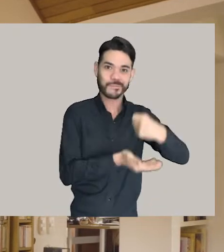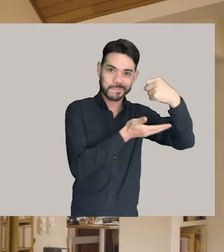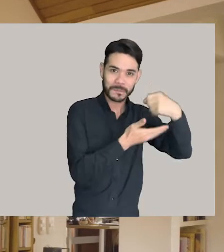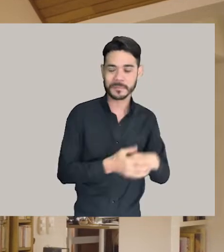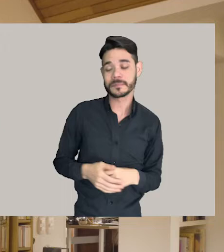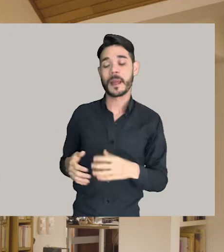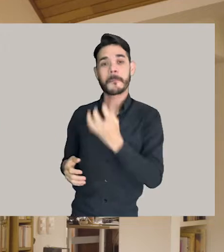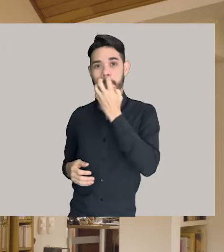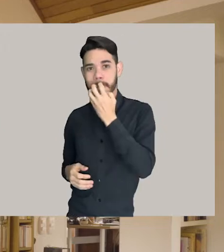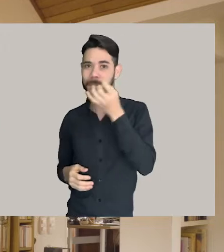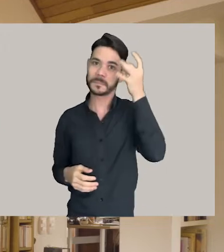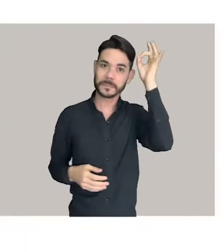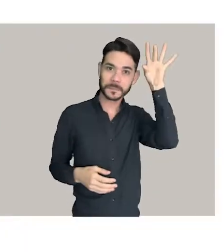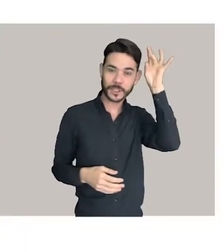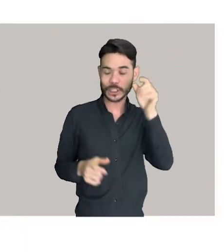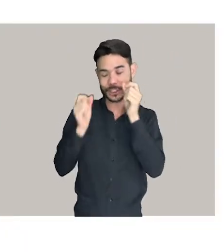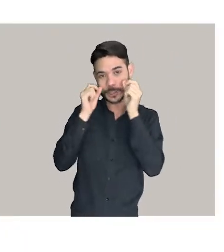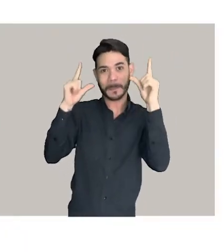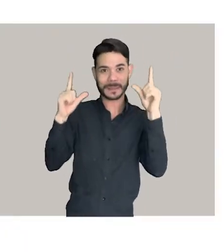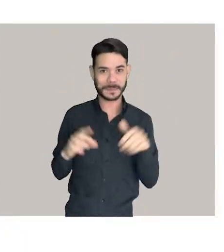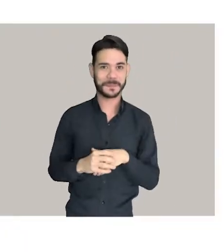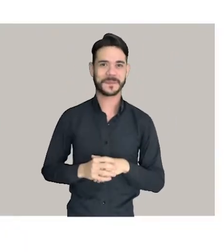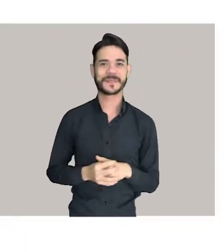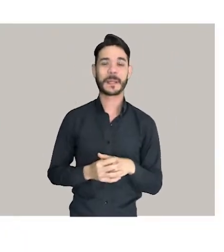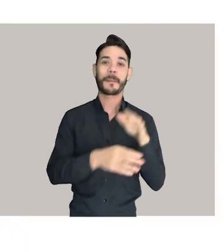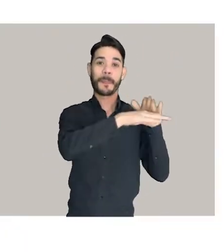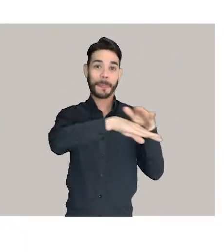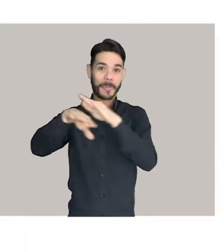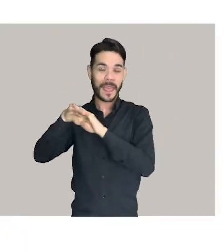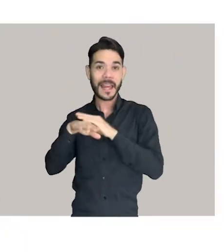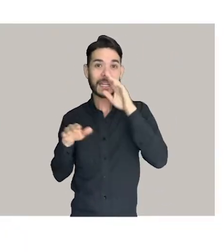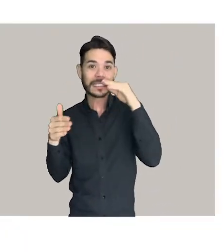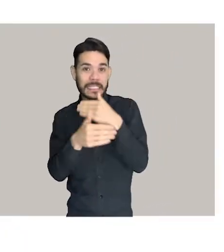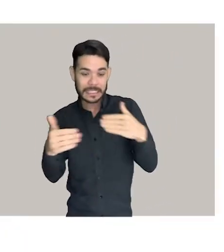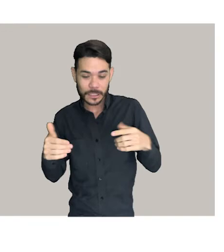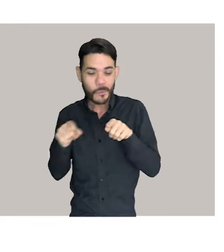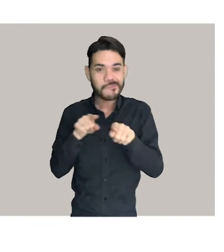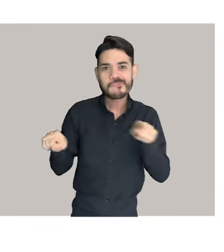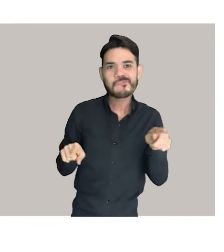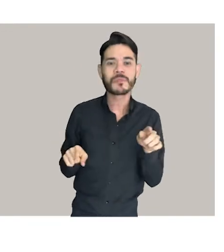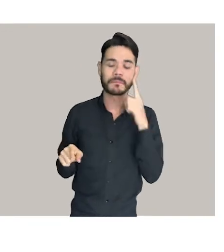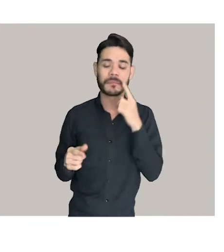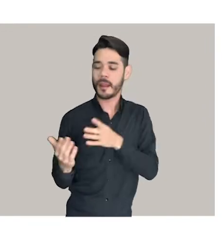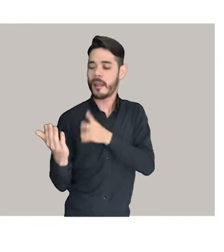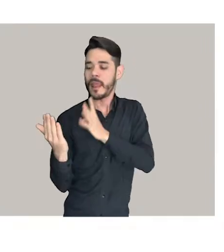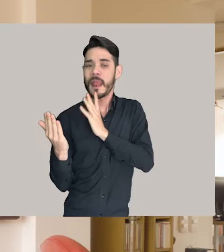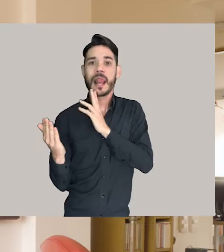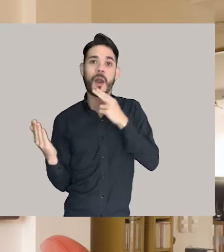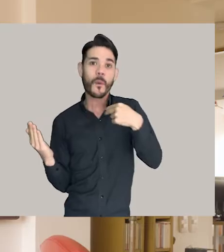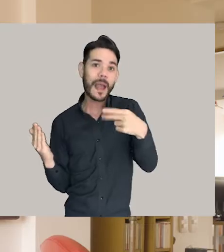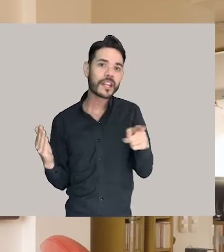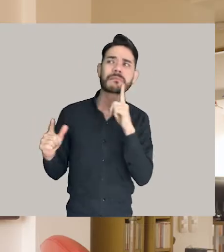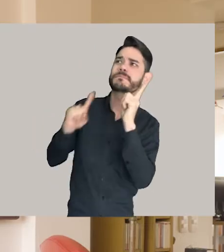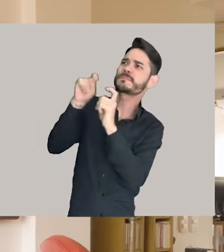Amamelis, Miosotis y El Señor Sorpresa. Los niños siempre preguntan varias cosas. ¿Por qué